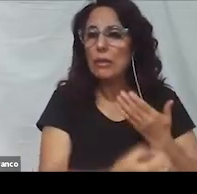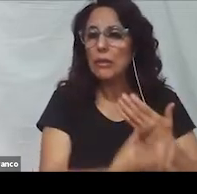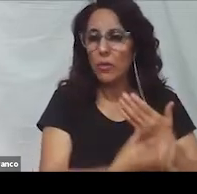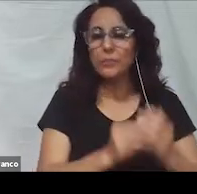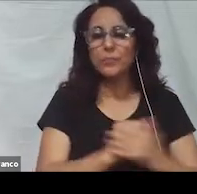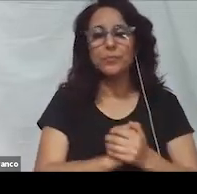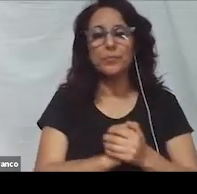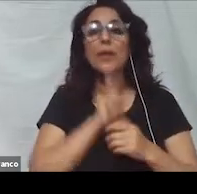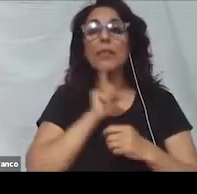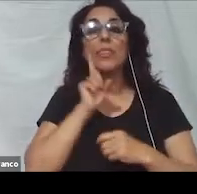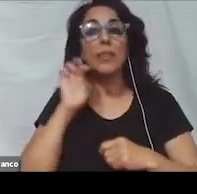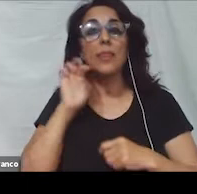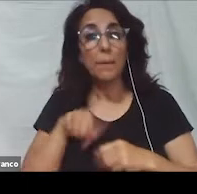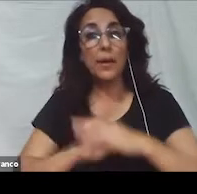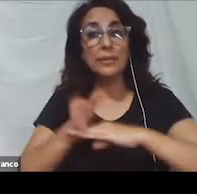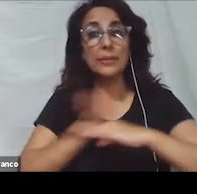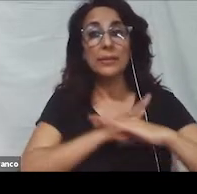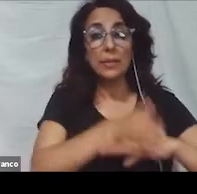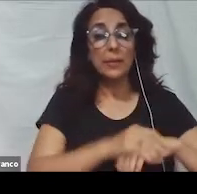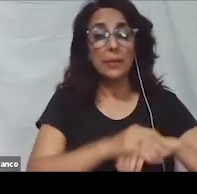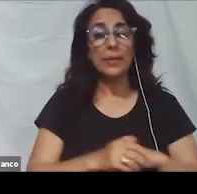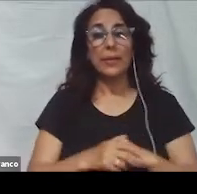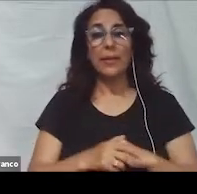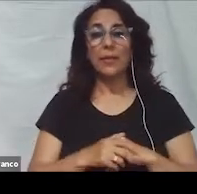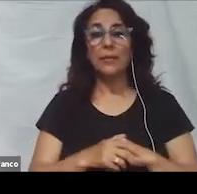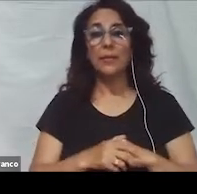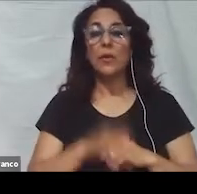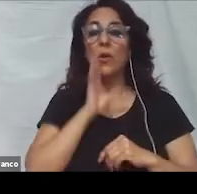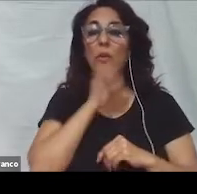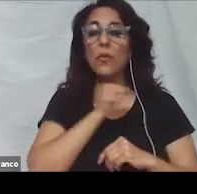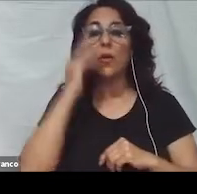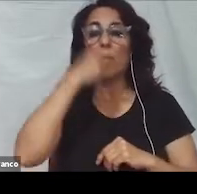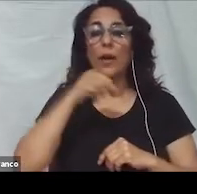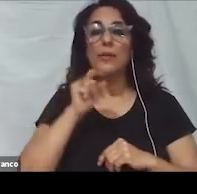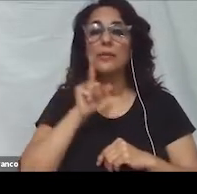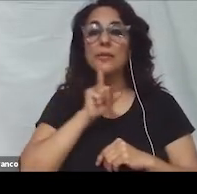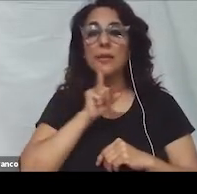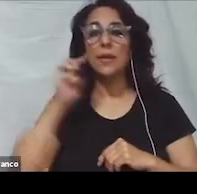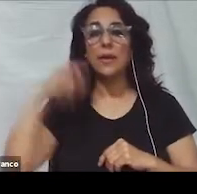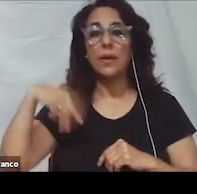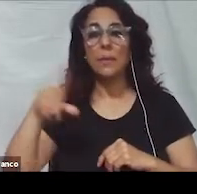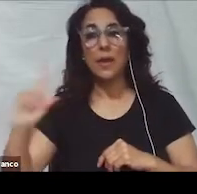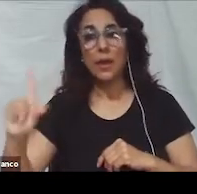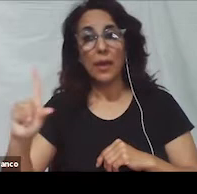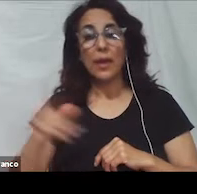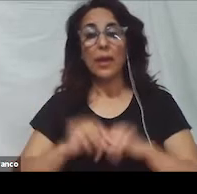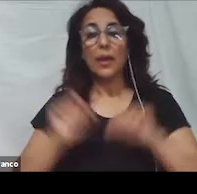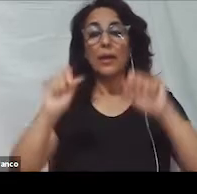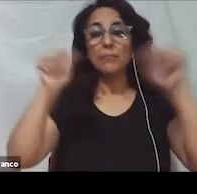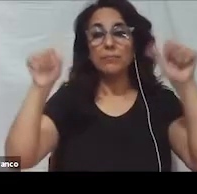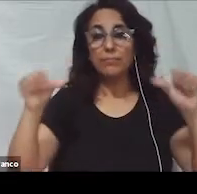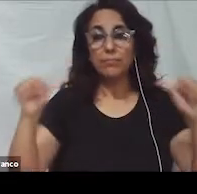primer tip de accesibilidad, es que cuando inicia nuestro código HTML, y eso lo vemos con la